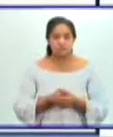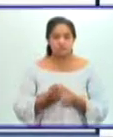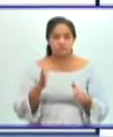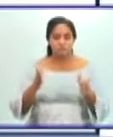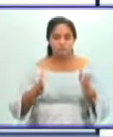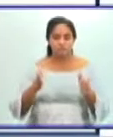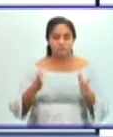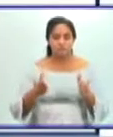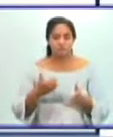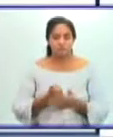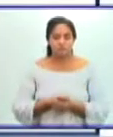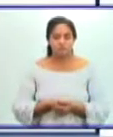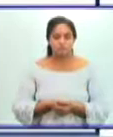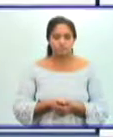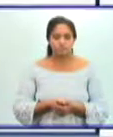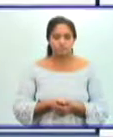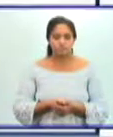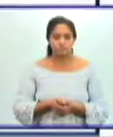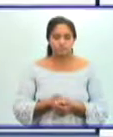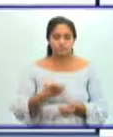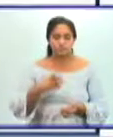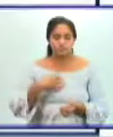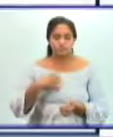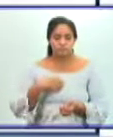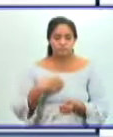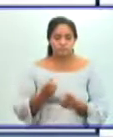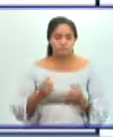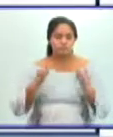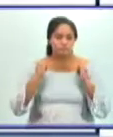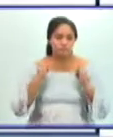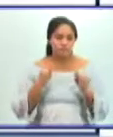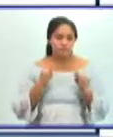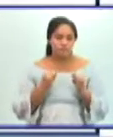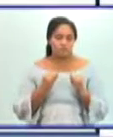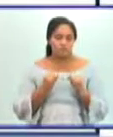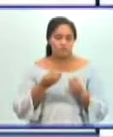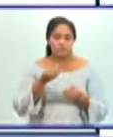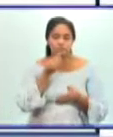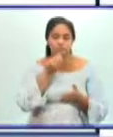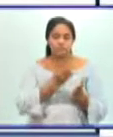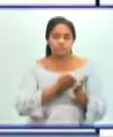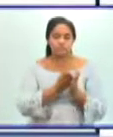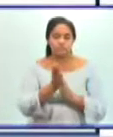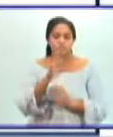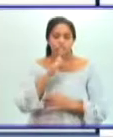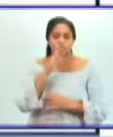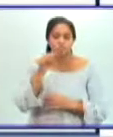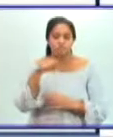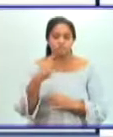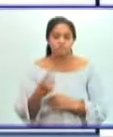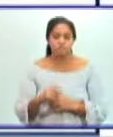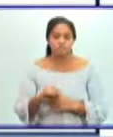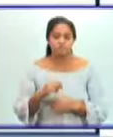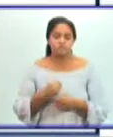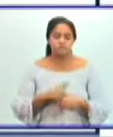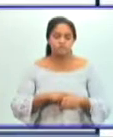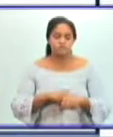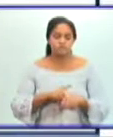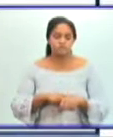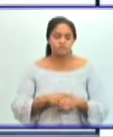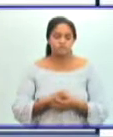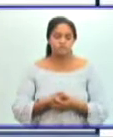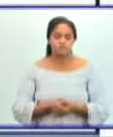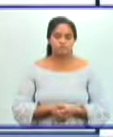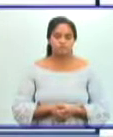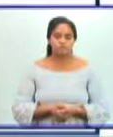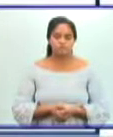sí. Ahora tienes suficiente información para continuar con la resolución del ejercicio. Te daré un tiempo.